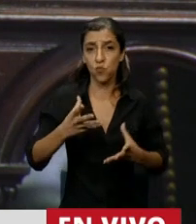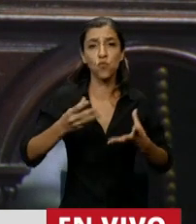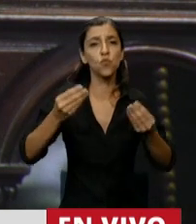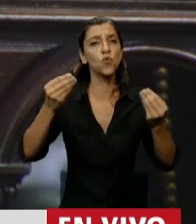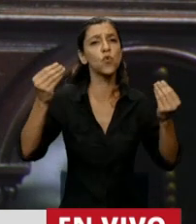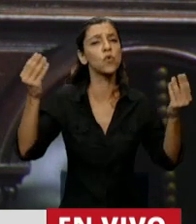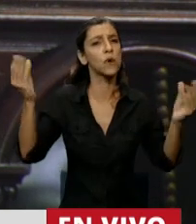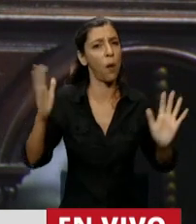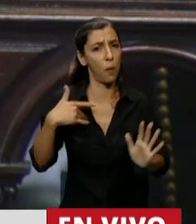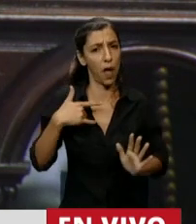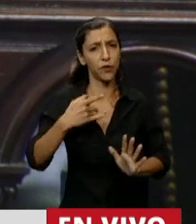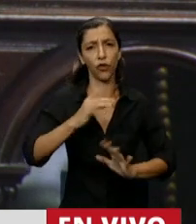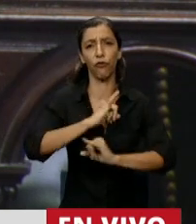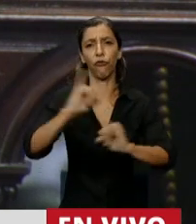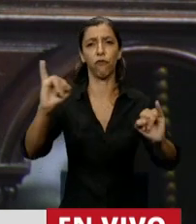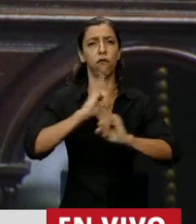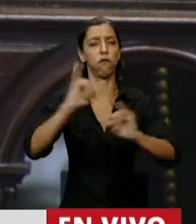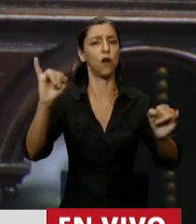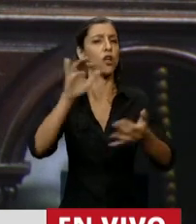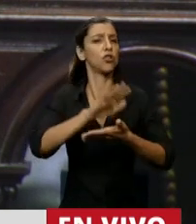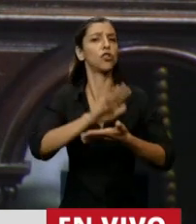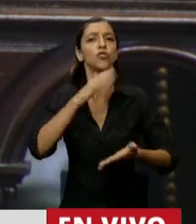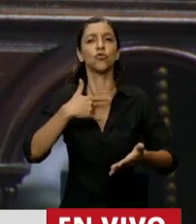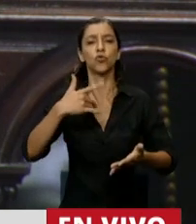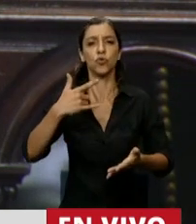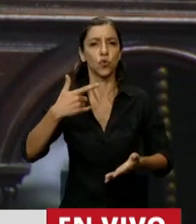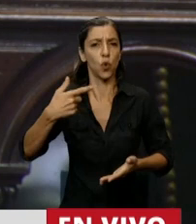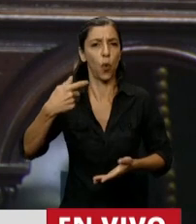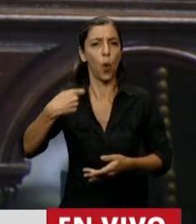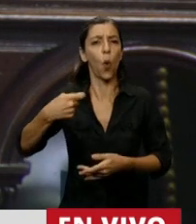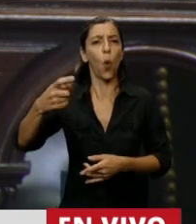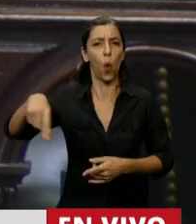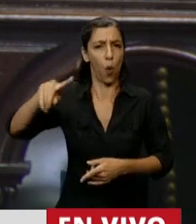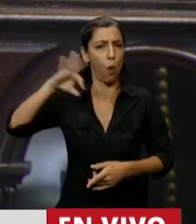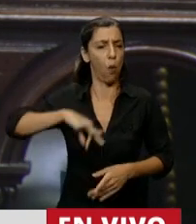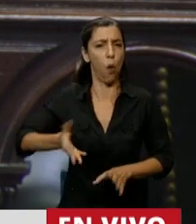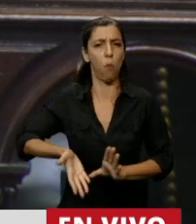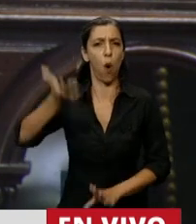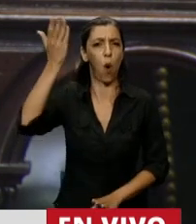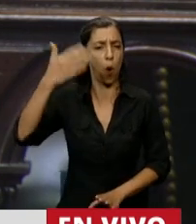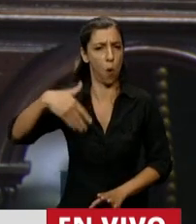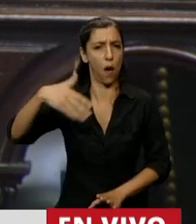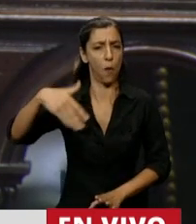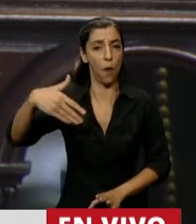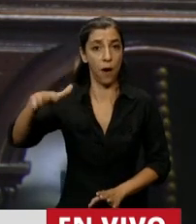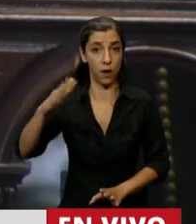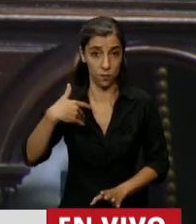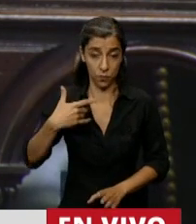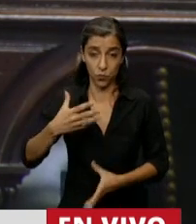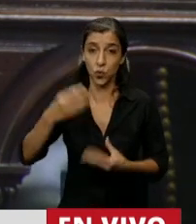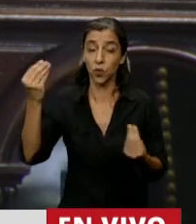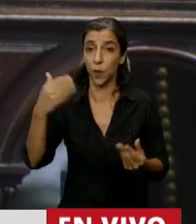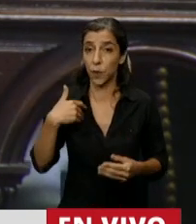repetidamente Alberto Fernández. Lo dijo varias veces durante la campaña y no